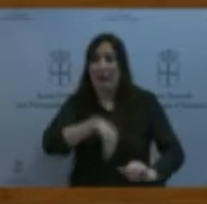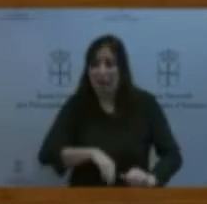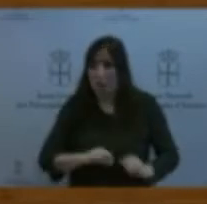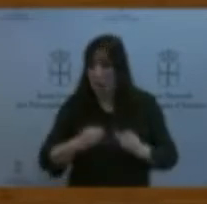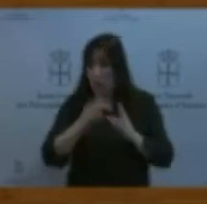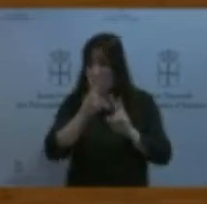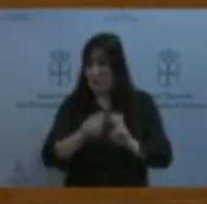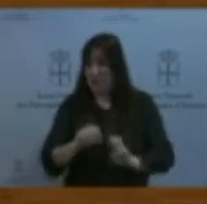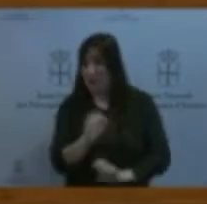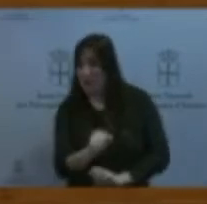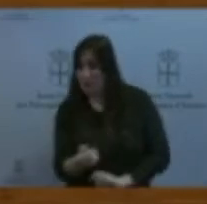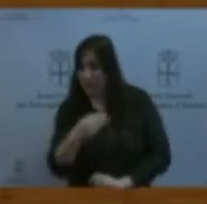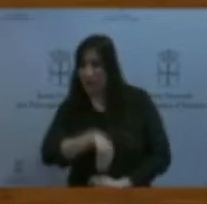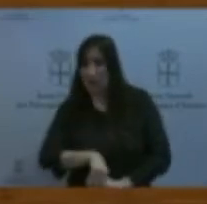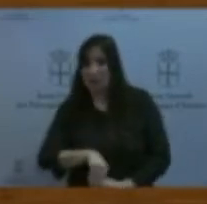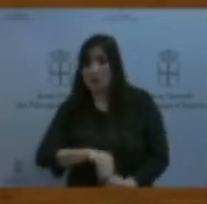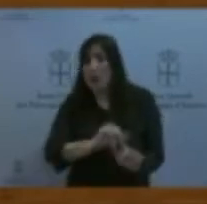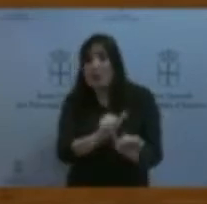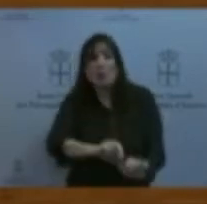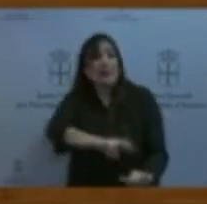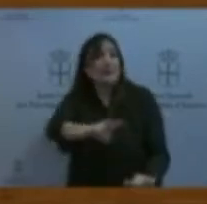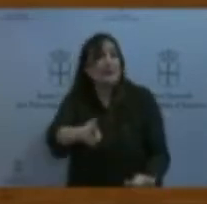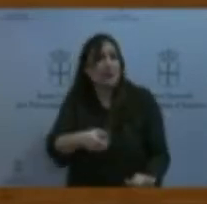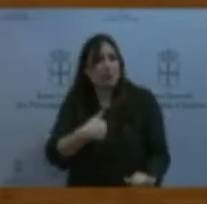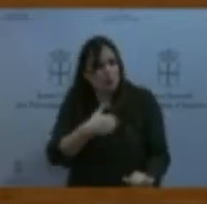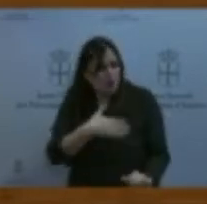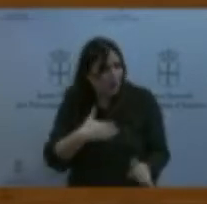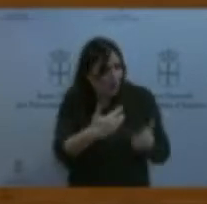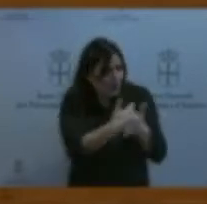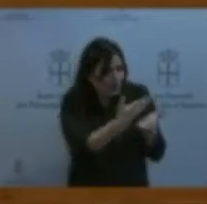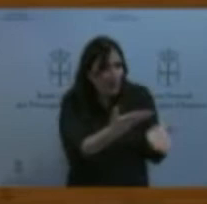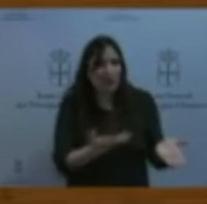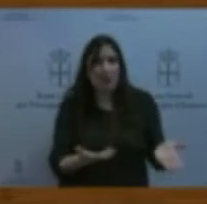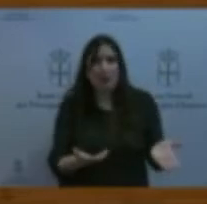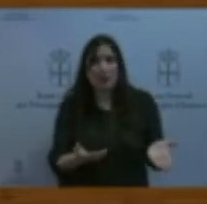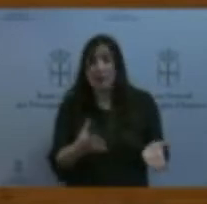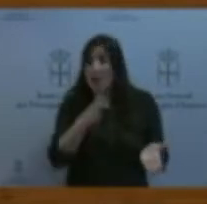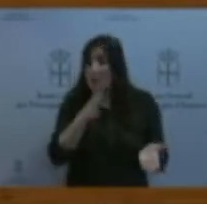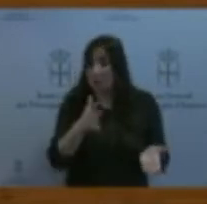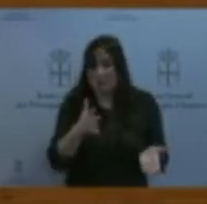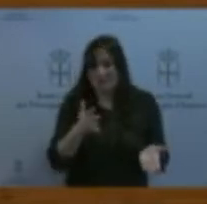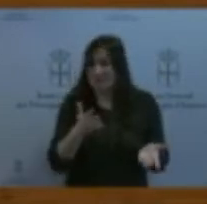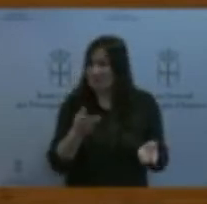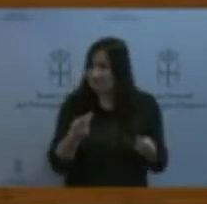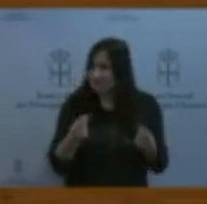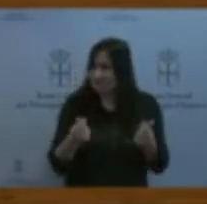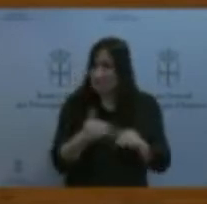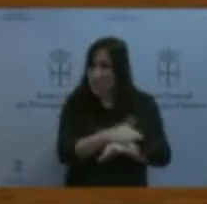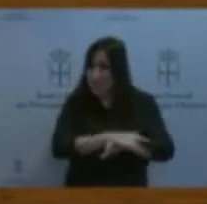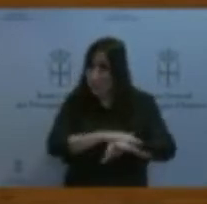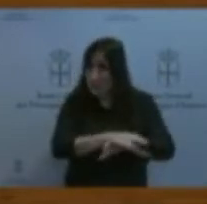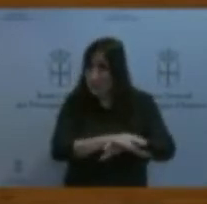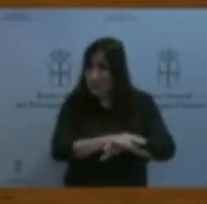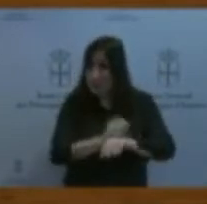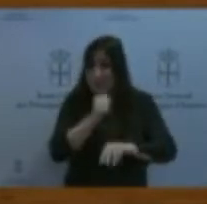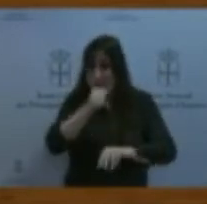mecanismos que a mí me gustaría que usted hoy explicara. Porque lo que está en duda es que el Gobierno de la Federación Socialista Asturiana tenga una política científica. A